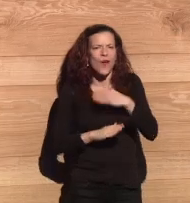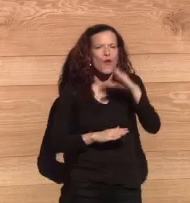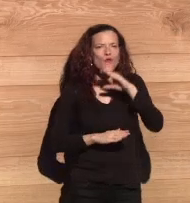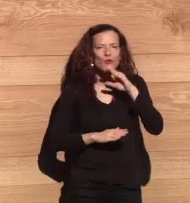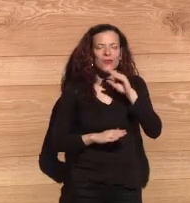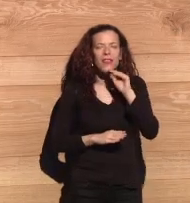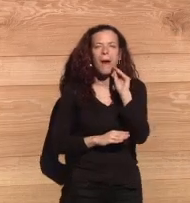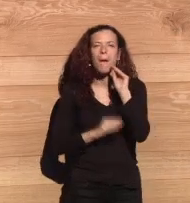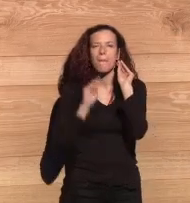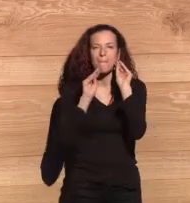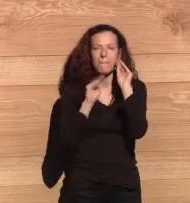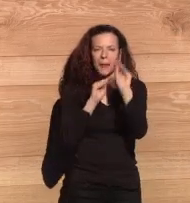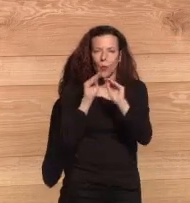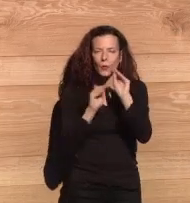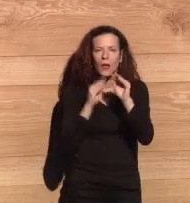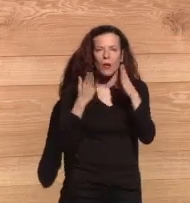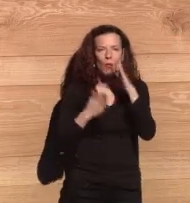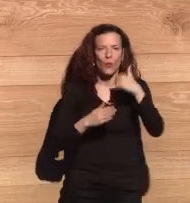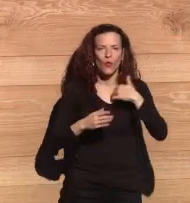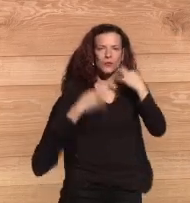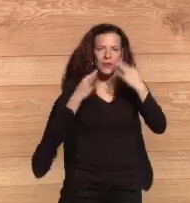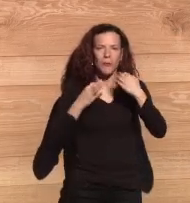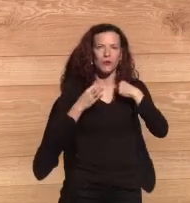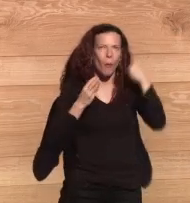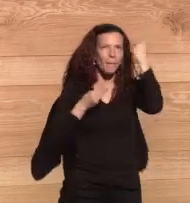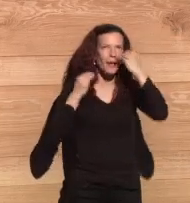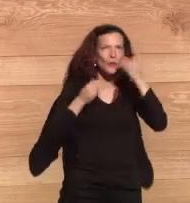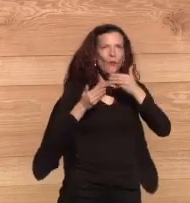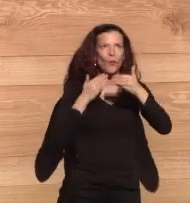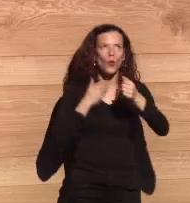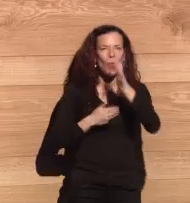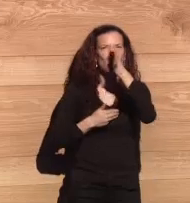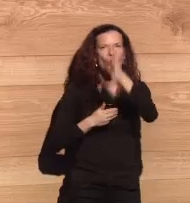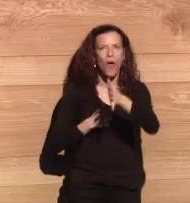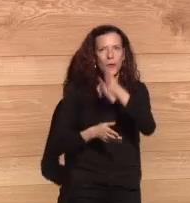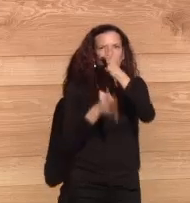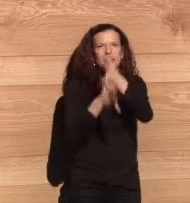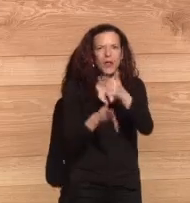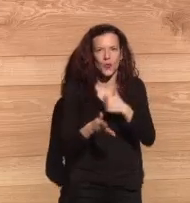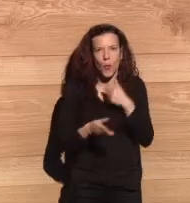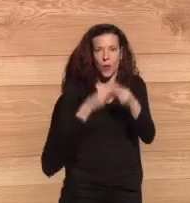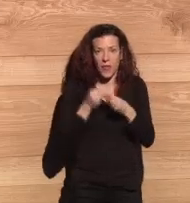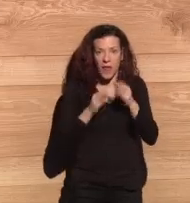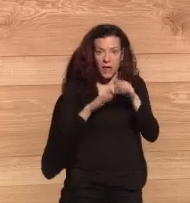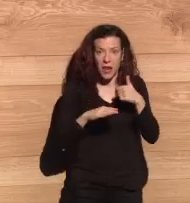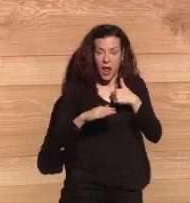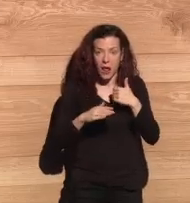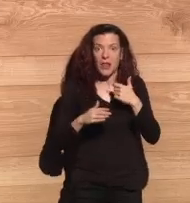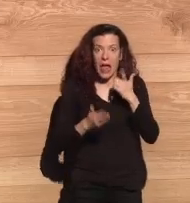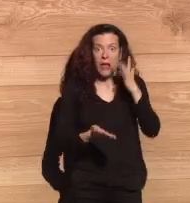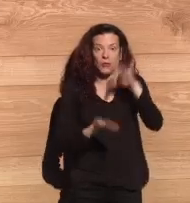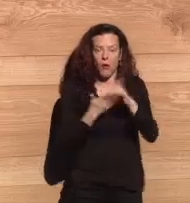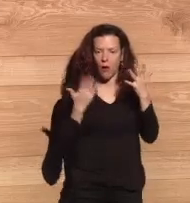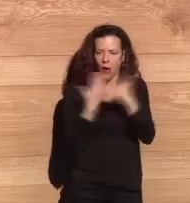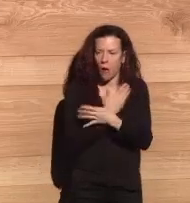es ¿cómo os veis? Porque yo siempre estoy pensando, ¿no? Yo en 5 años, en 10 años, ¿qué estaré haciendo? ¿Dónde estaré? Nunca estoy en lo que creo que voy a estar, ni hago